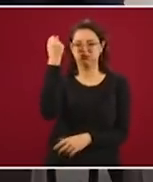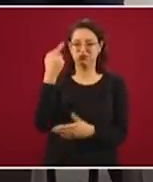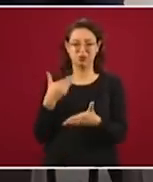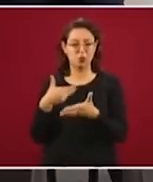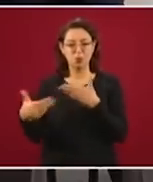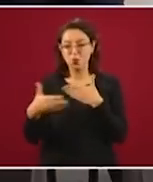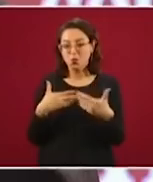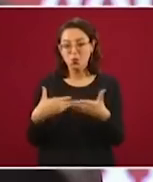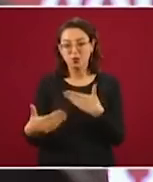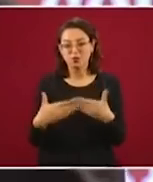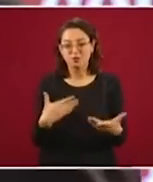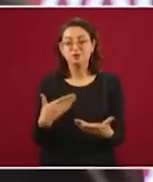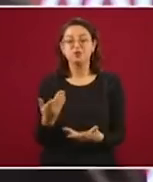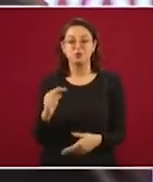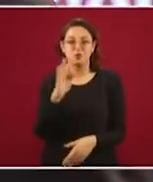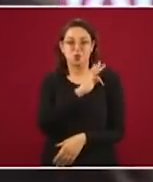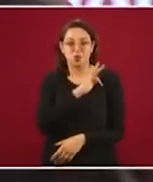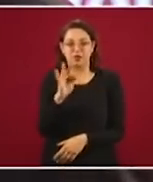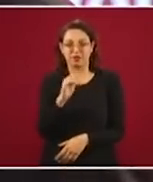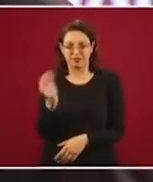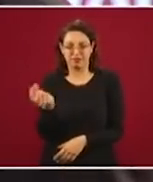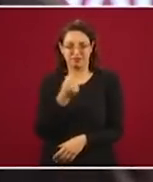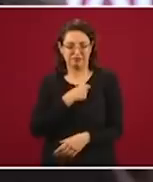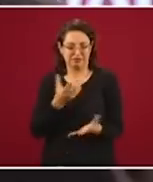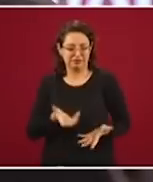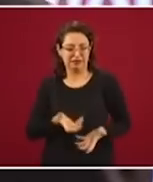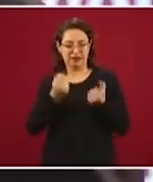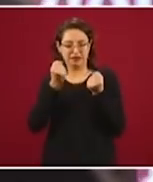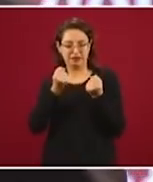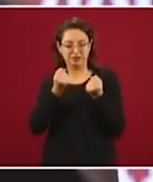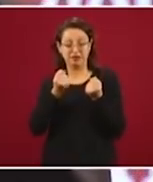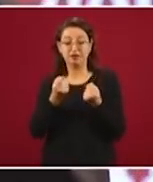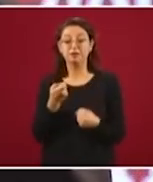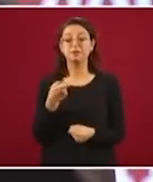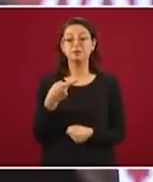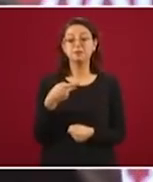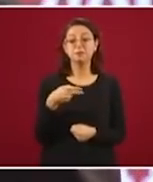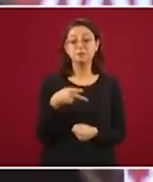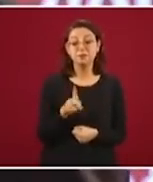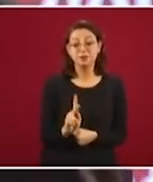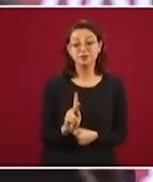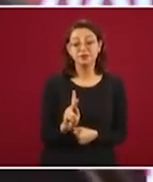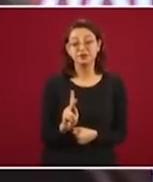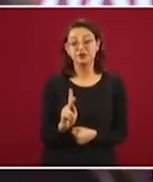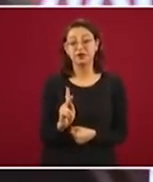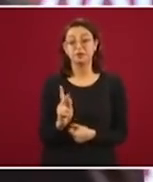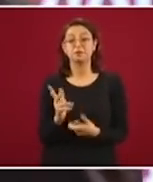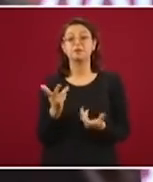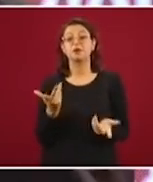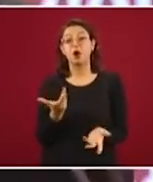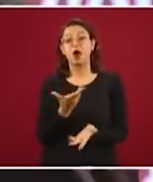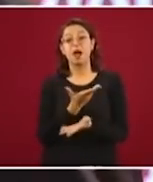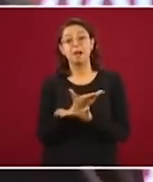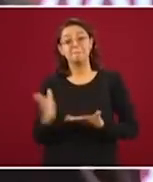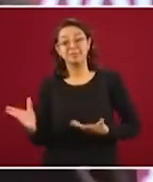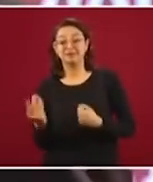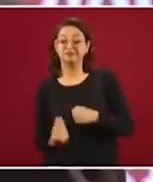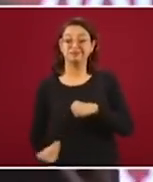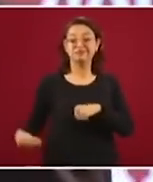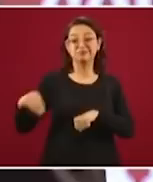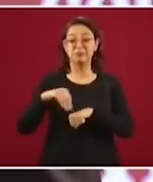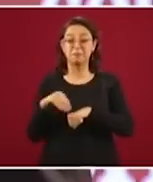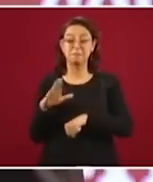a que se tuviera ese tipo de pieza. Pero hay un costo que está sobregirado que tiene que ver